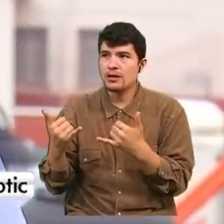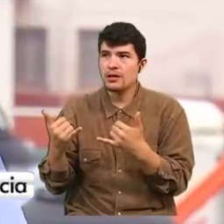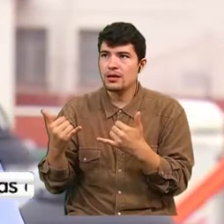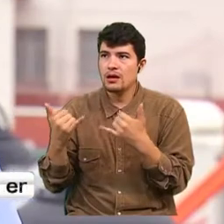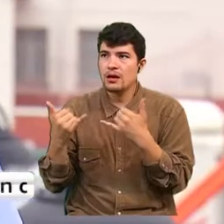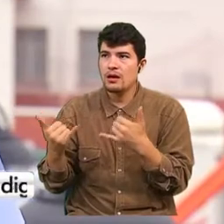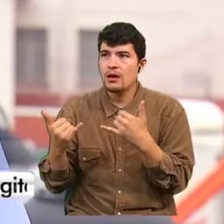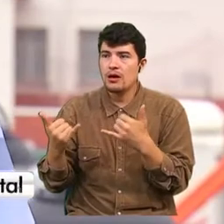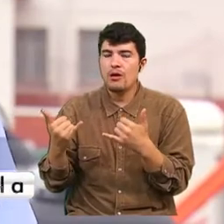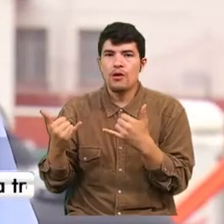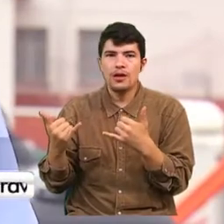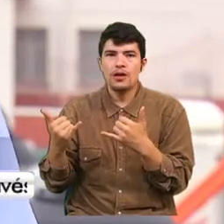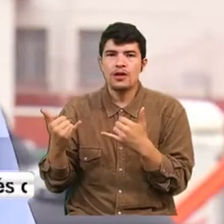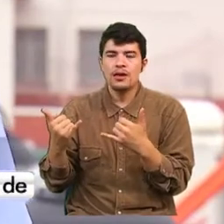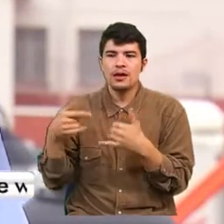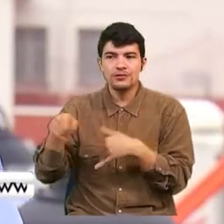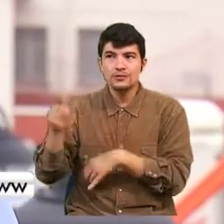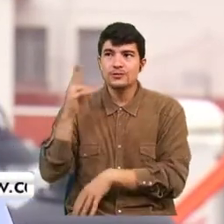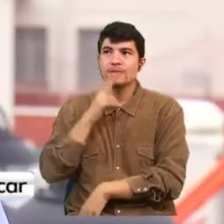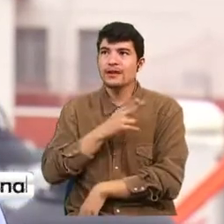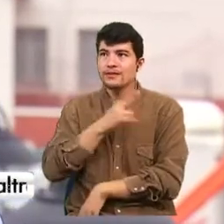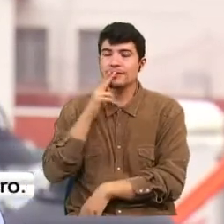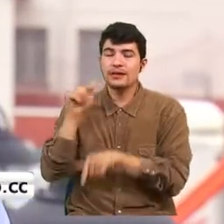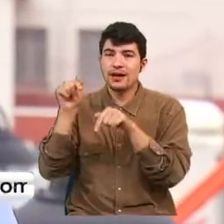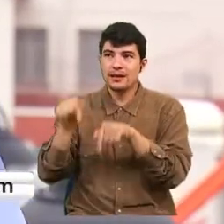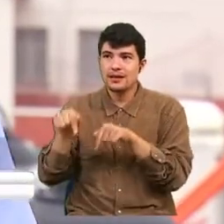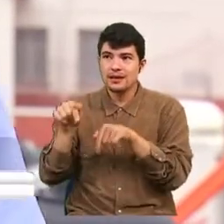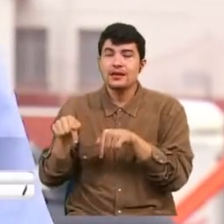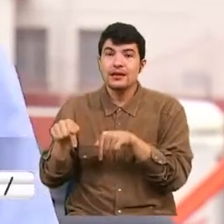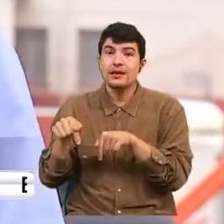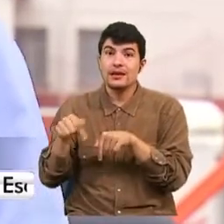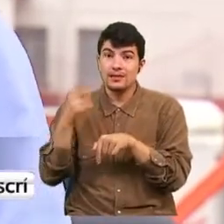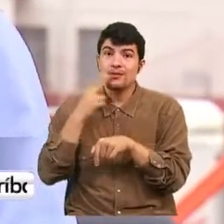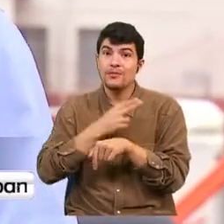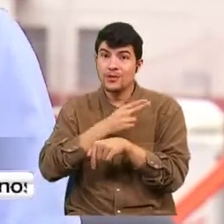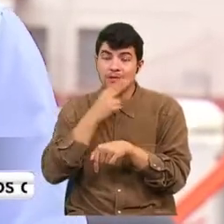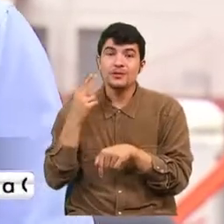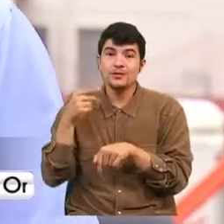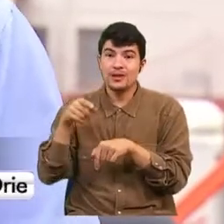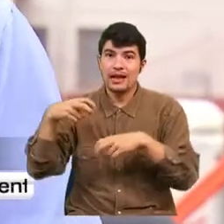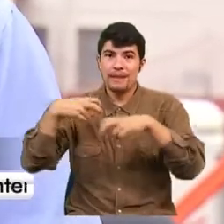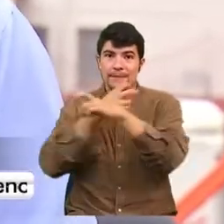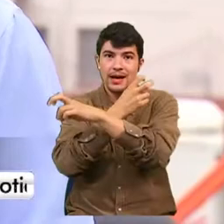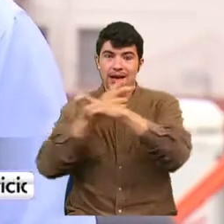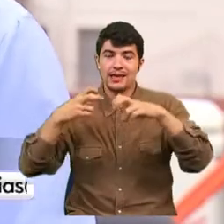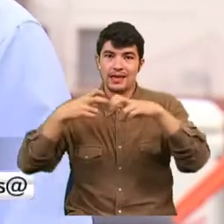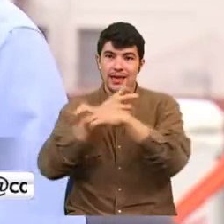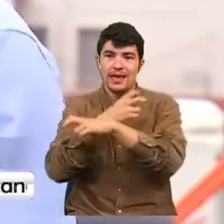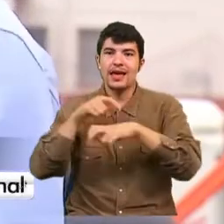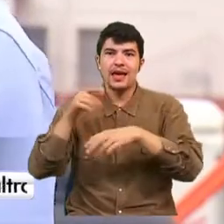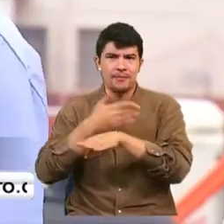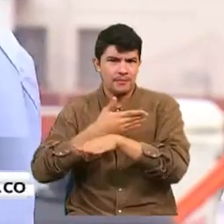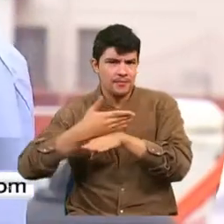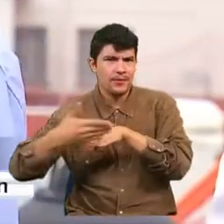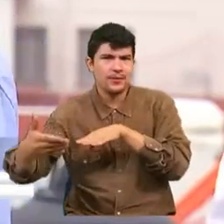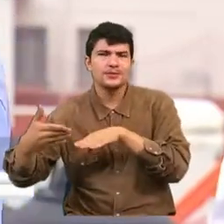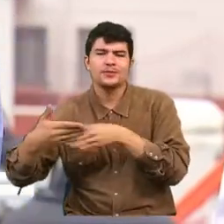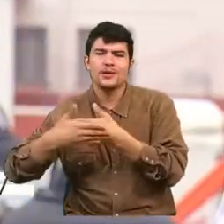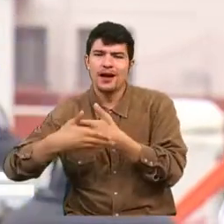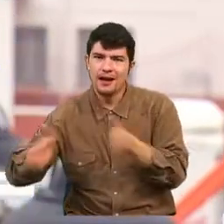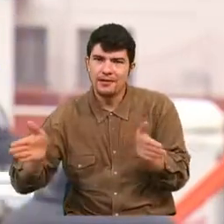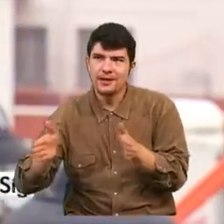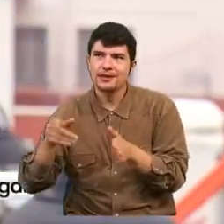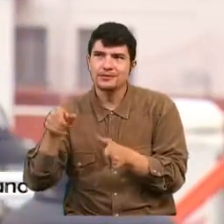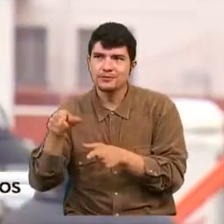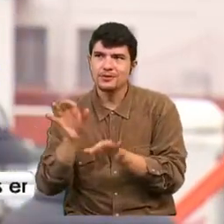compromiso con el Parque del Folclor aquí Jesús María, parque que se va próximamente a realizar esta adecuación y